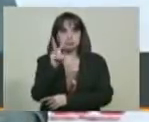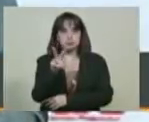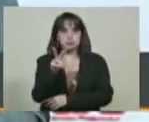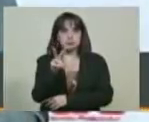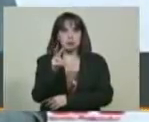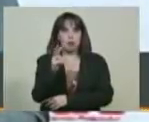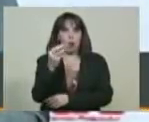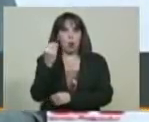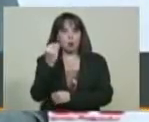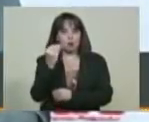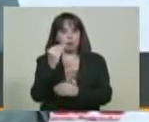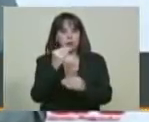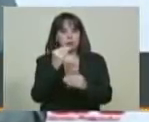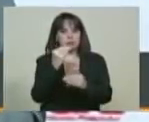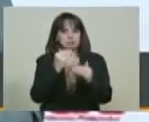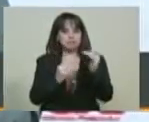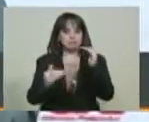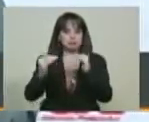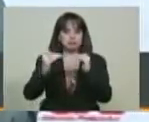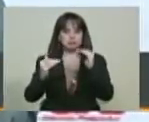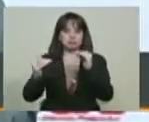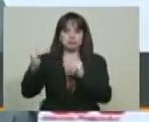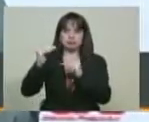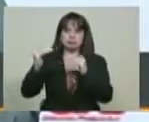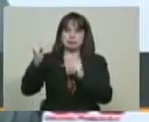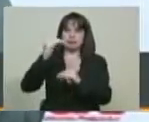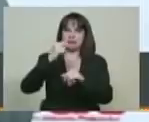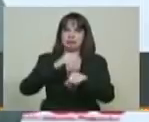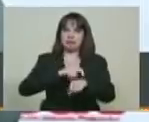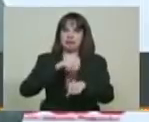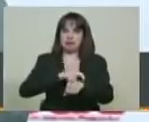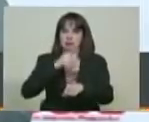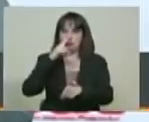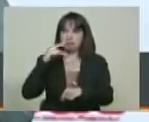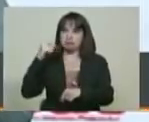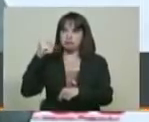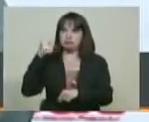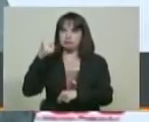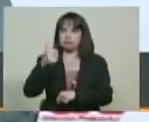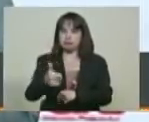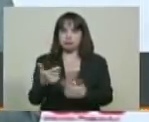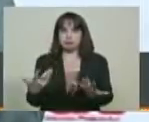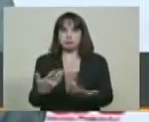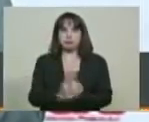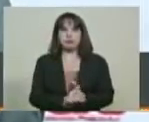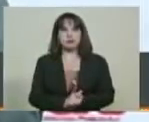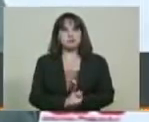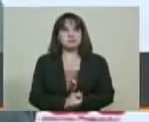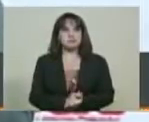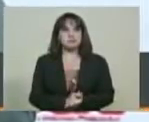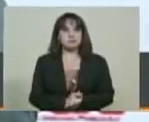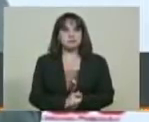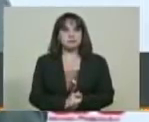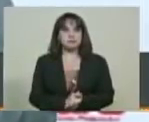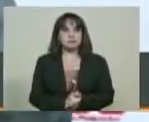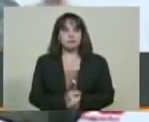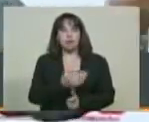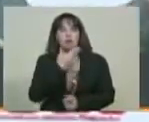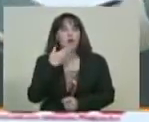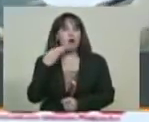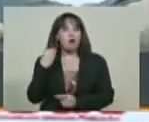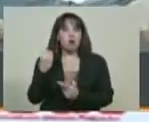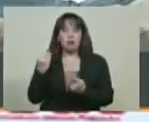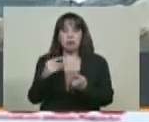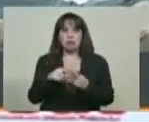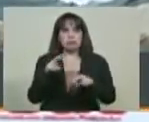Cómo ha ido pasando en todas las etapas, y a todos ustedes, cómo han ido pasando las etapas. Cuando era un muchachito, un